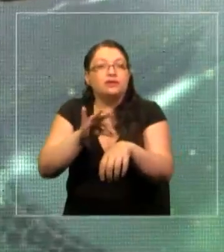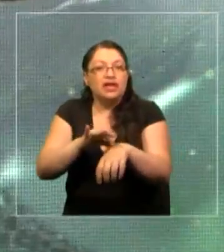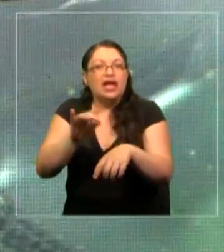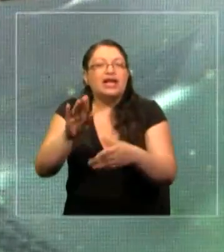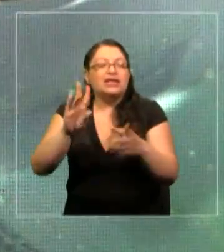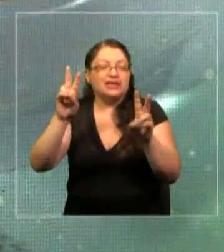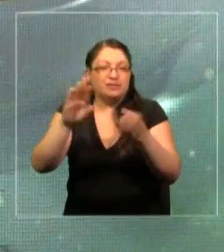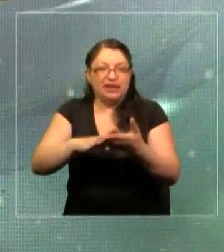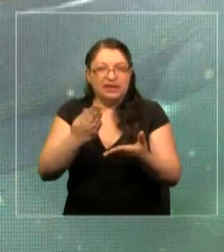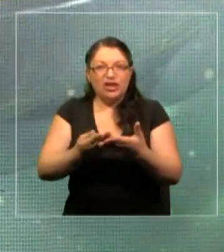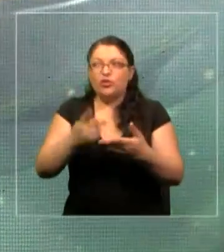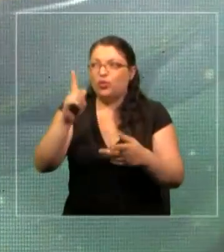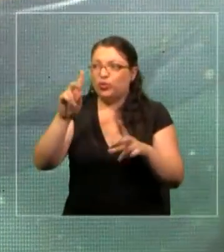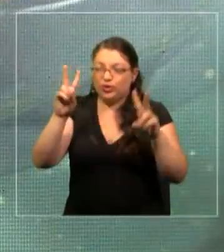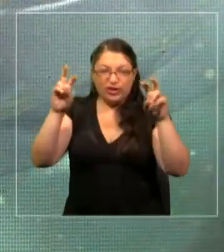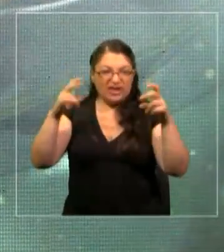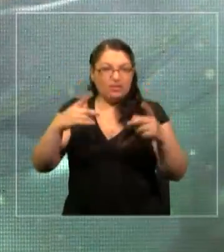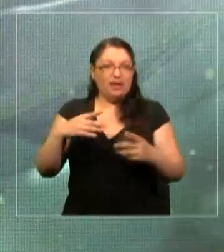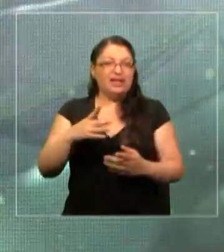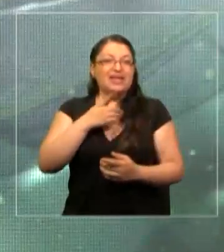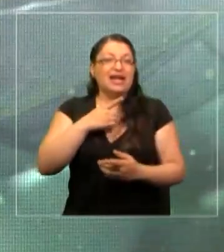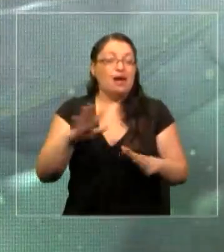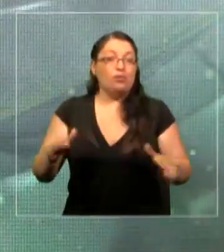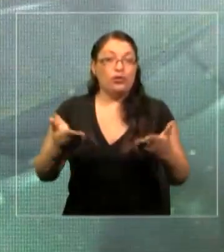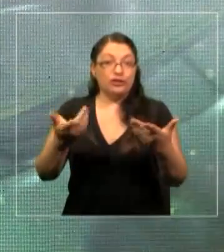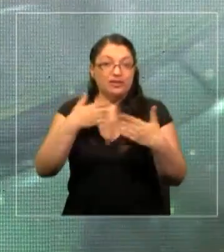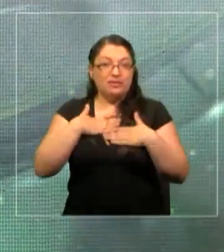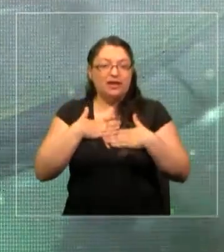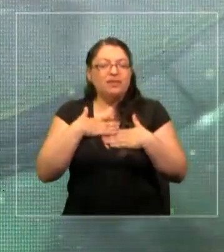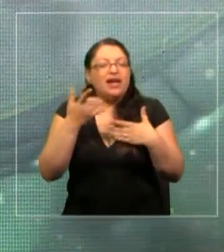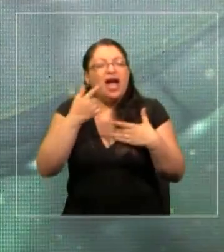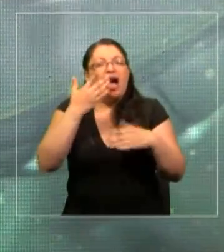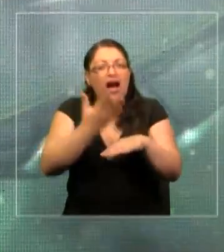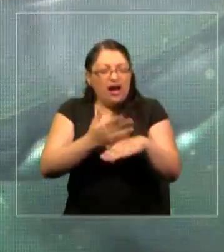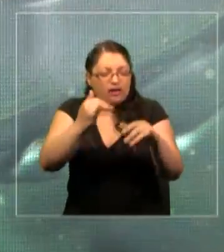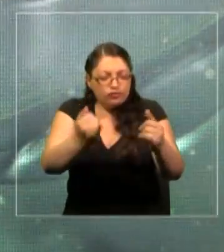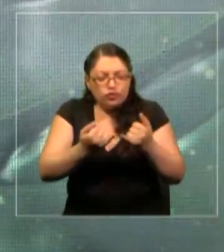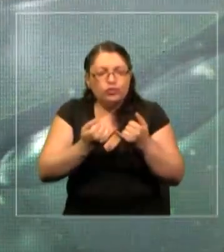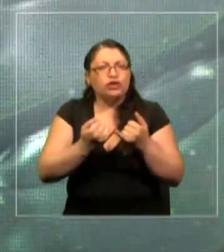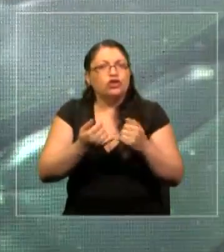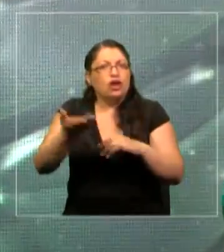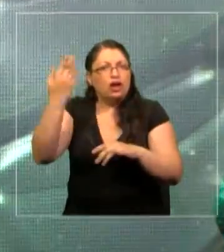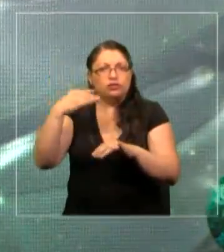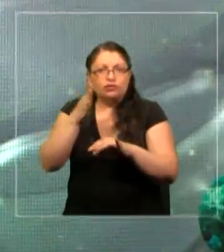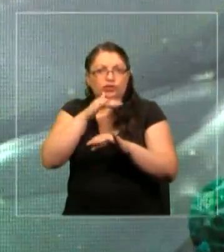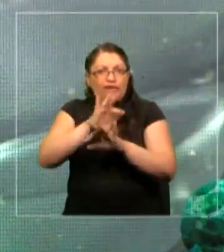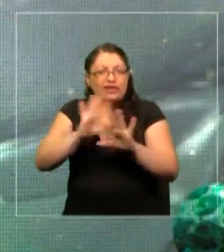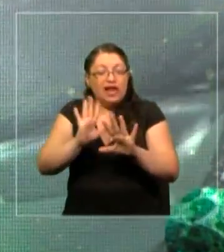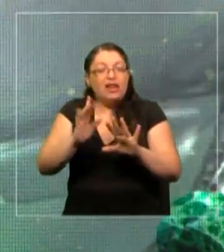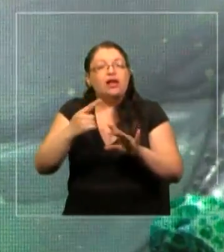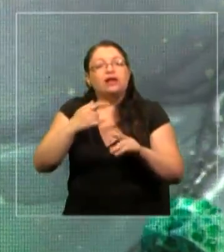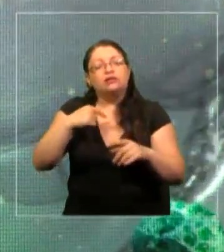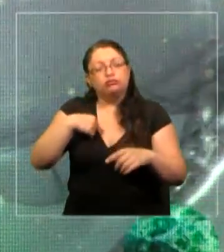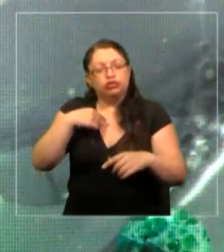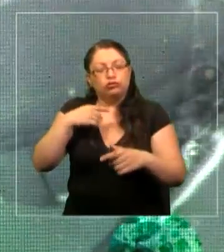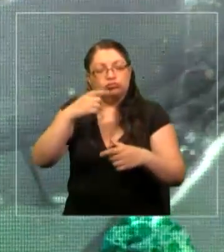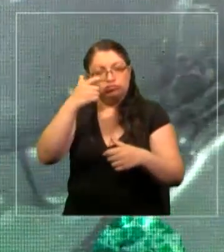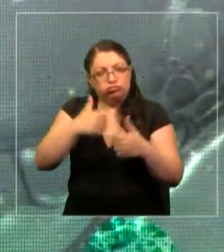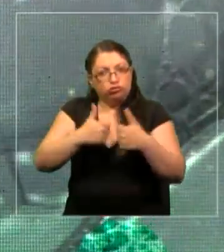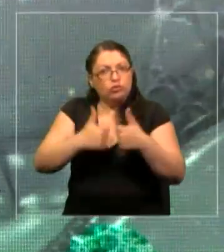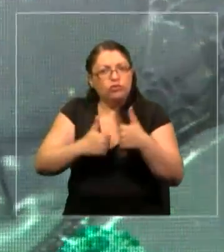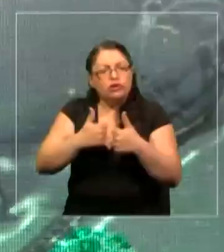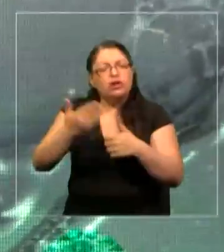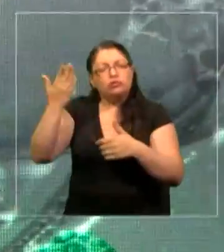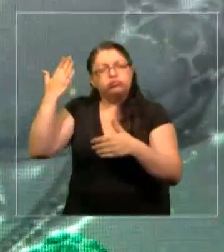que es emocionante para mí es que tenemos acceso a datos sin precedente. Y en mi carrera, mucho del inicio comenzó